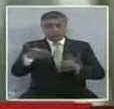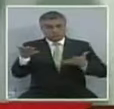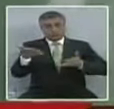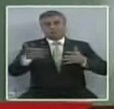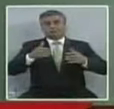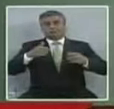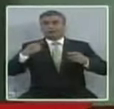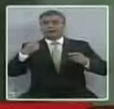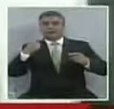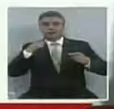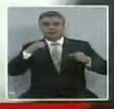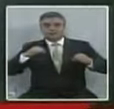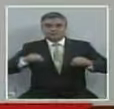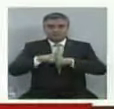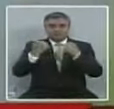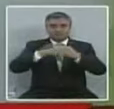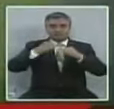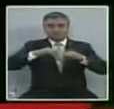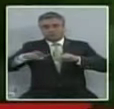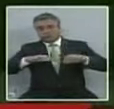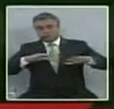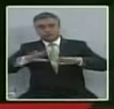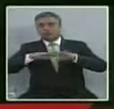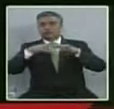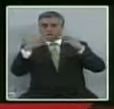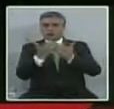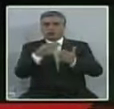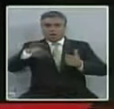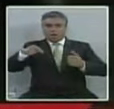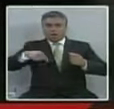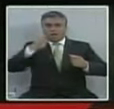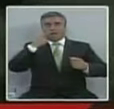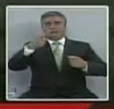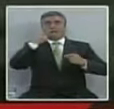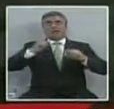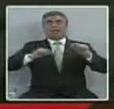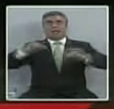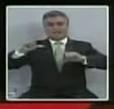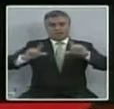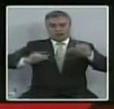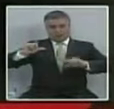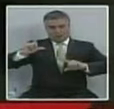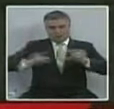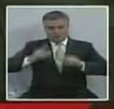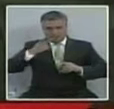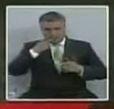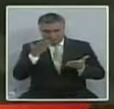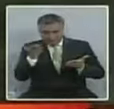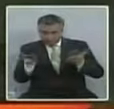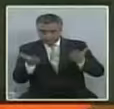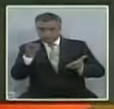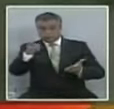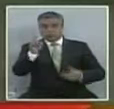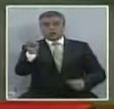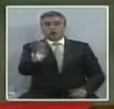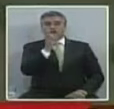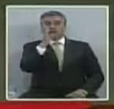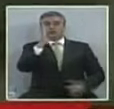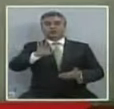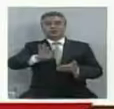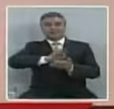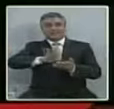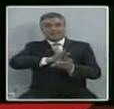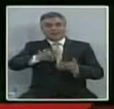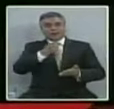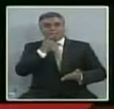de los daños es algo que se está en estos momentos evaluando, pero sabemos, en palabras del subsecretario, que los